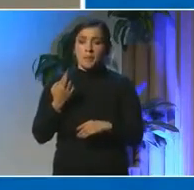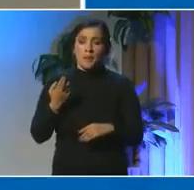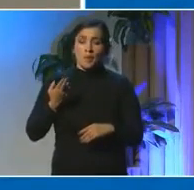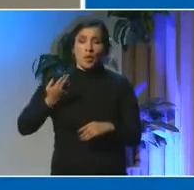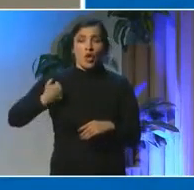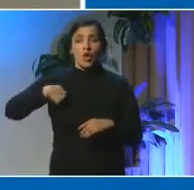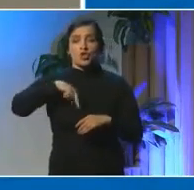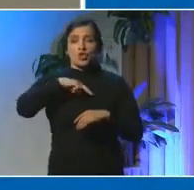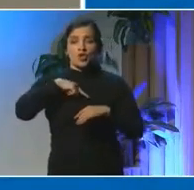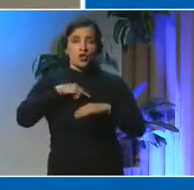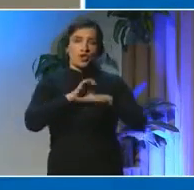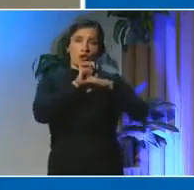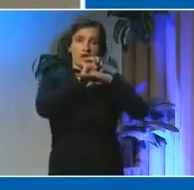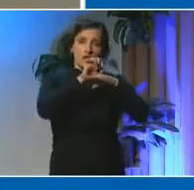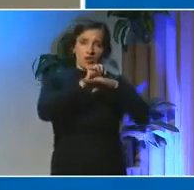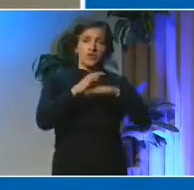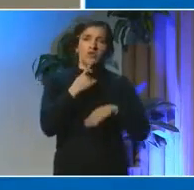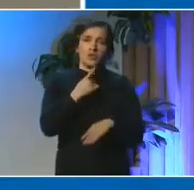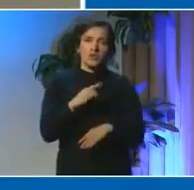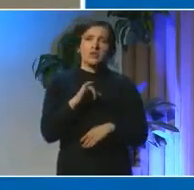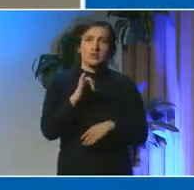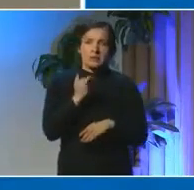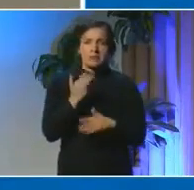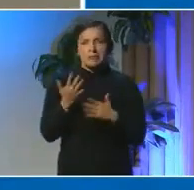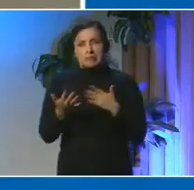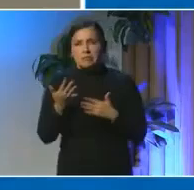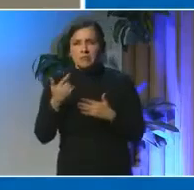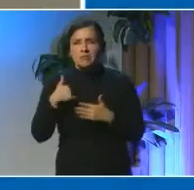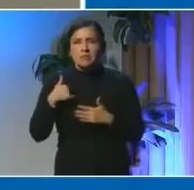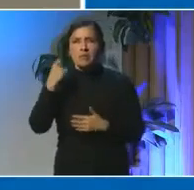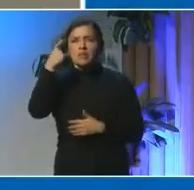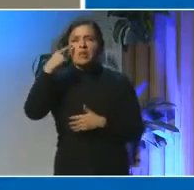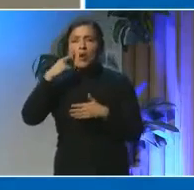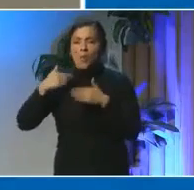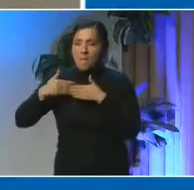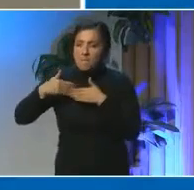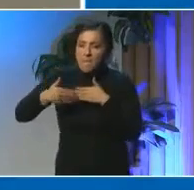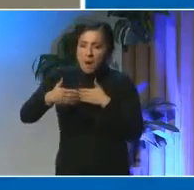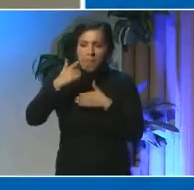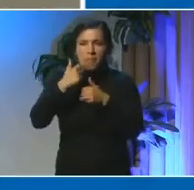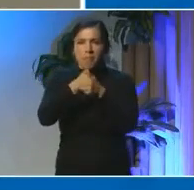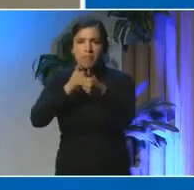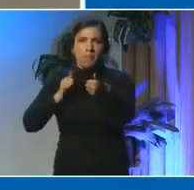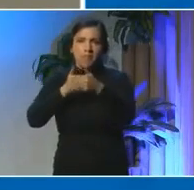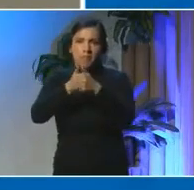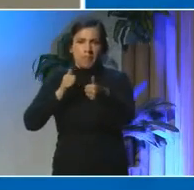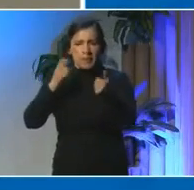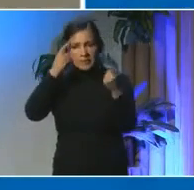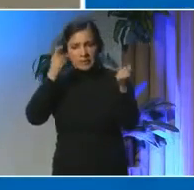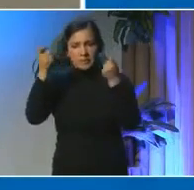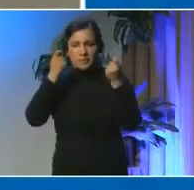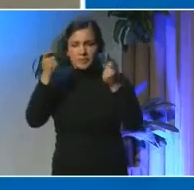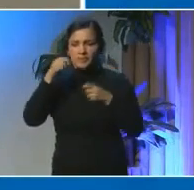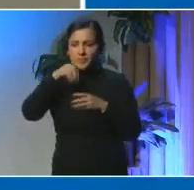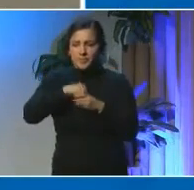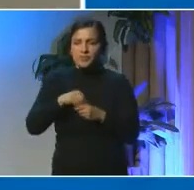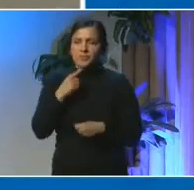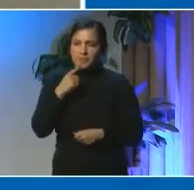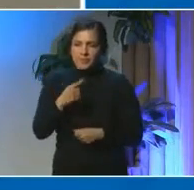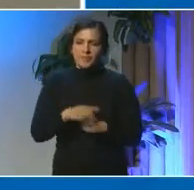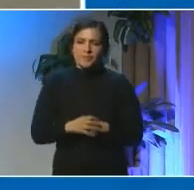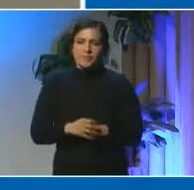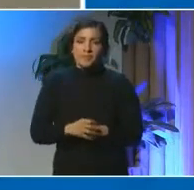negocio nosotros entendemos que este es el largo plazo de este sector y y así creo que lo entienden nuestros